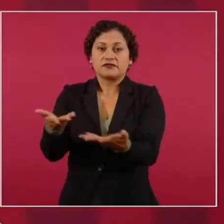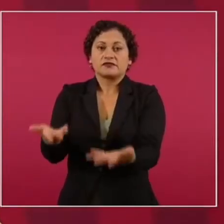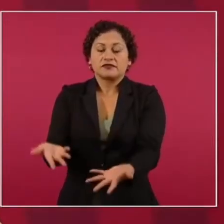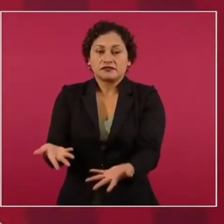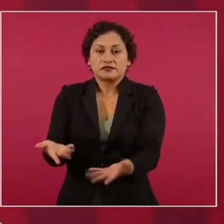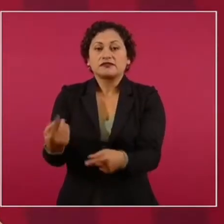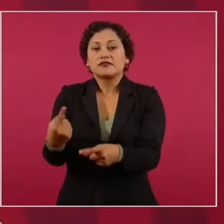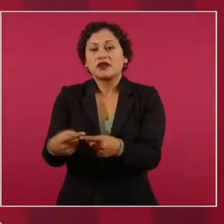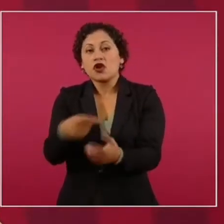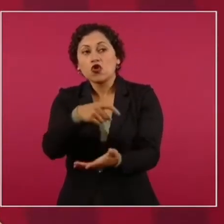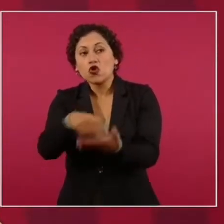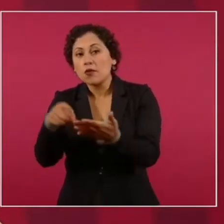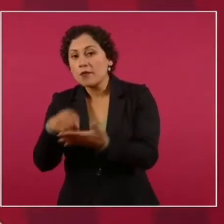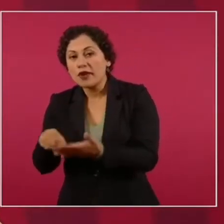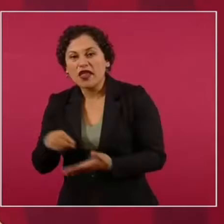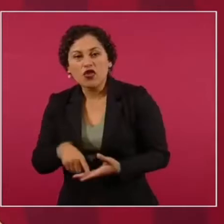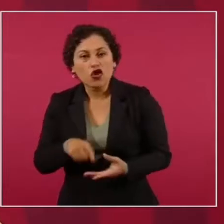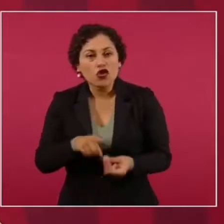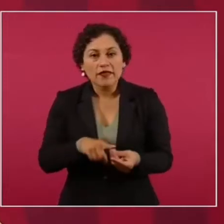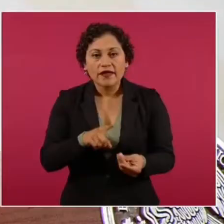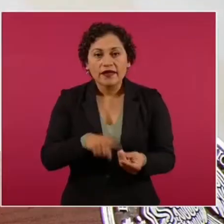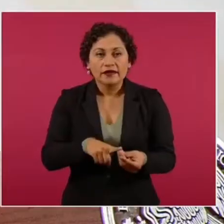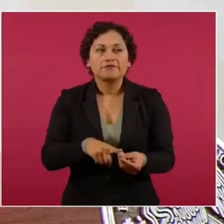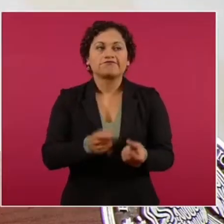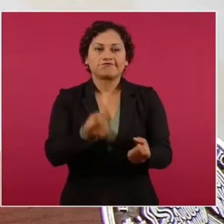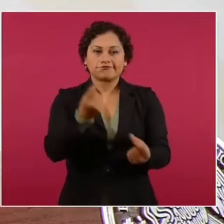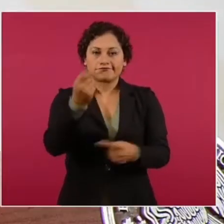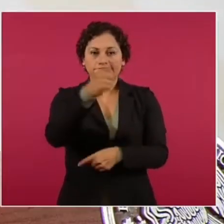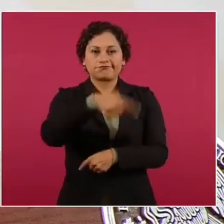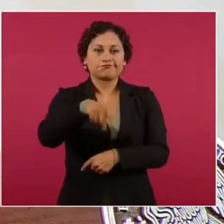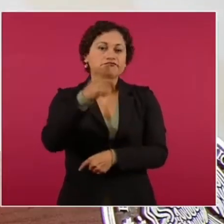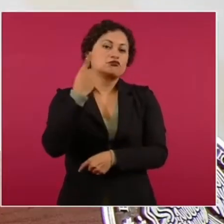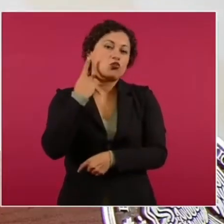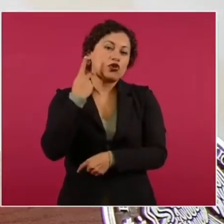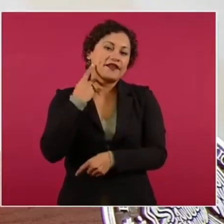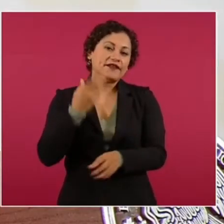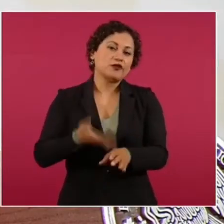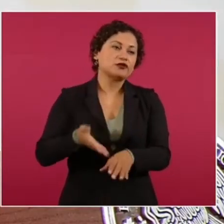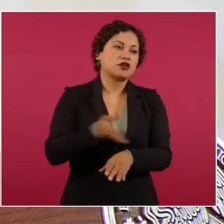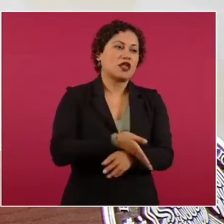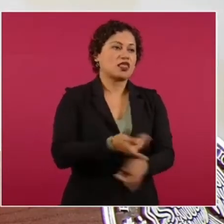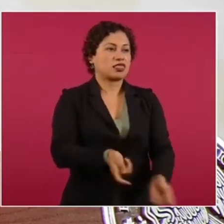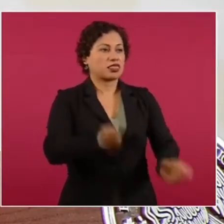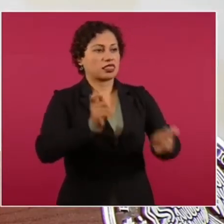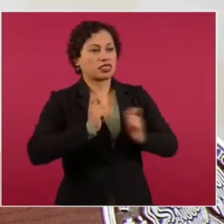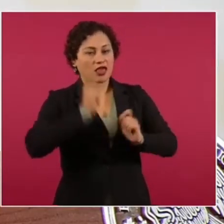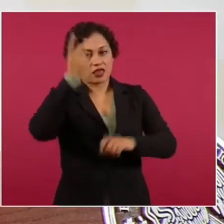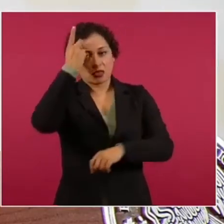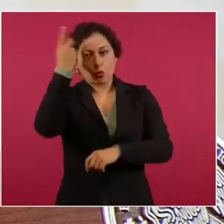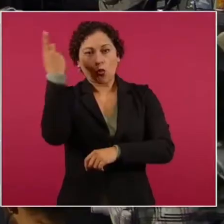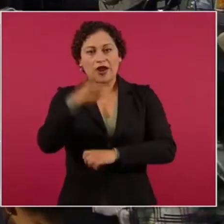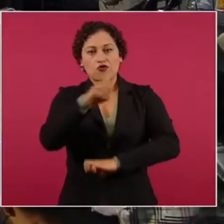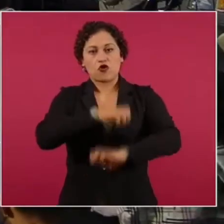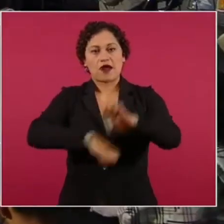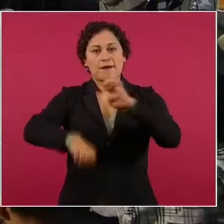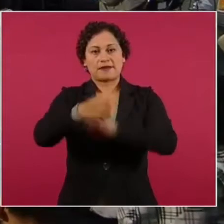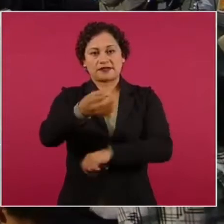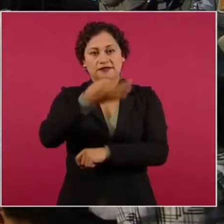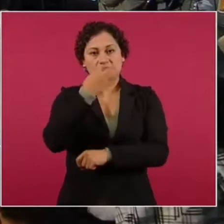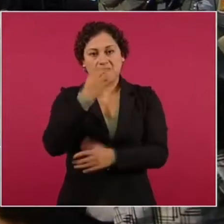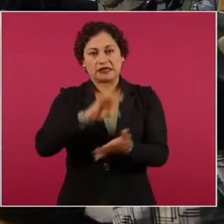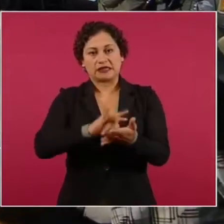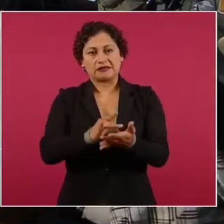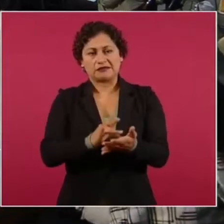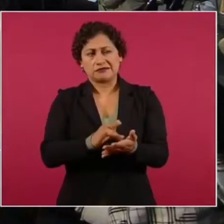los políticos que vendían los medicamentos, políticos corruptos que ni los menciono